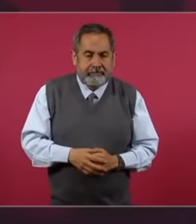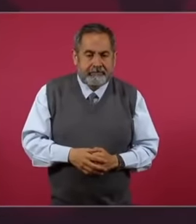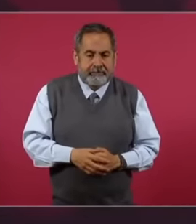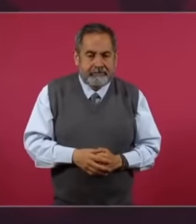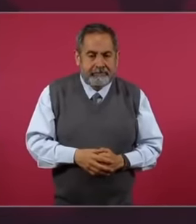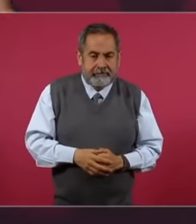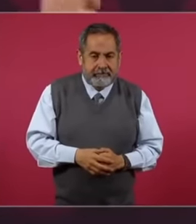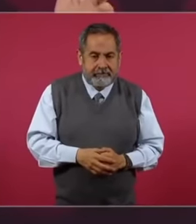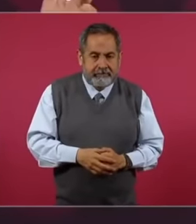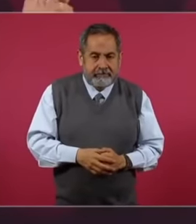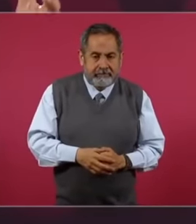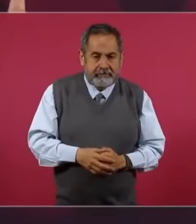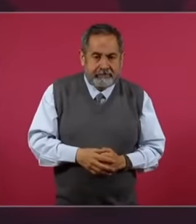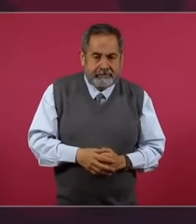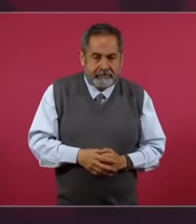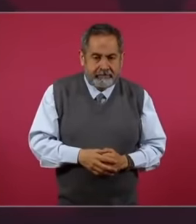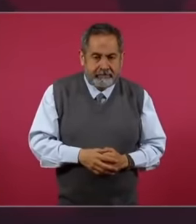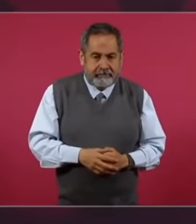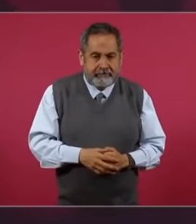se